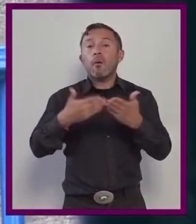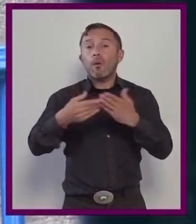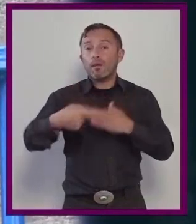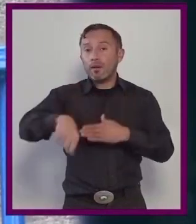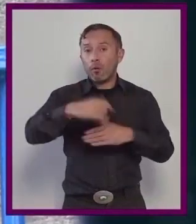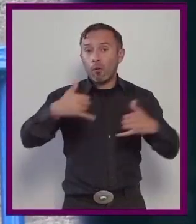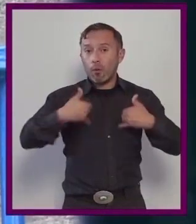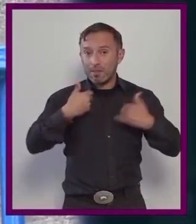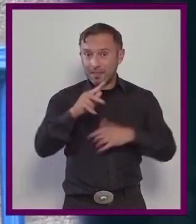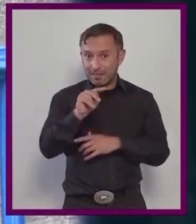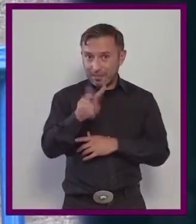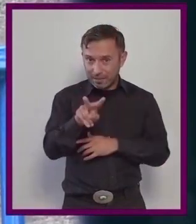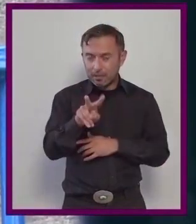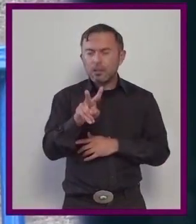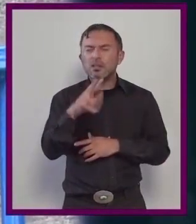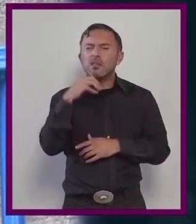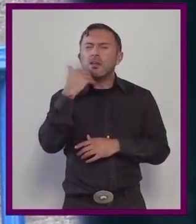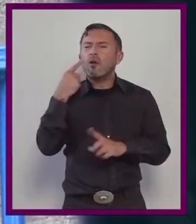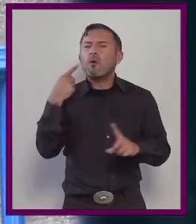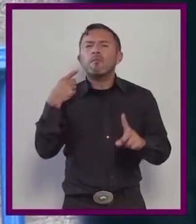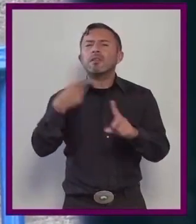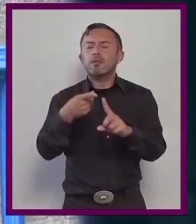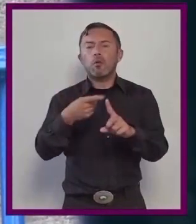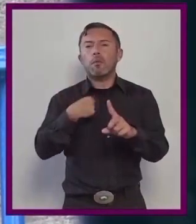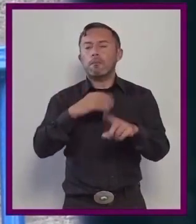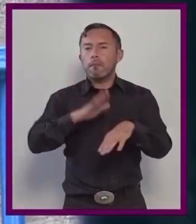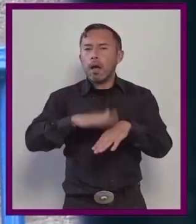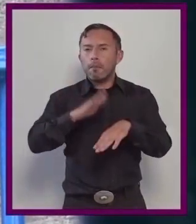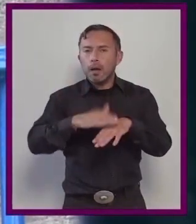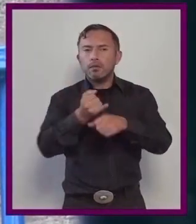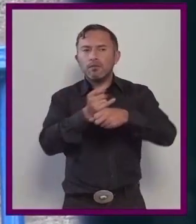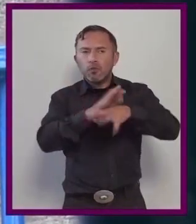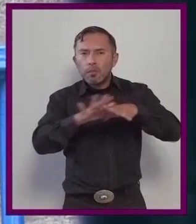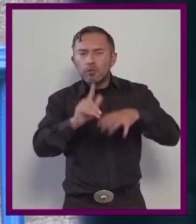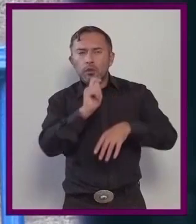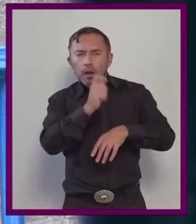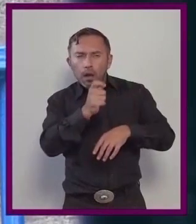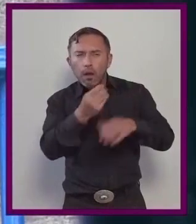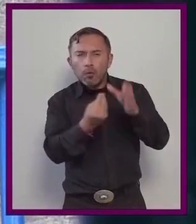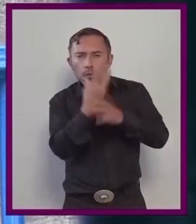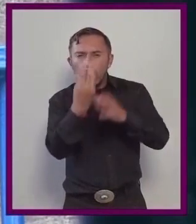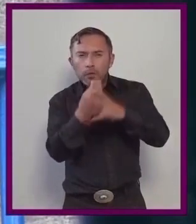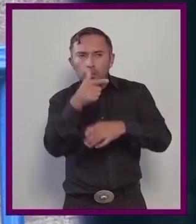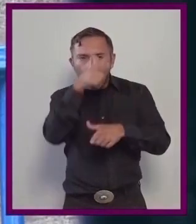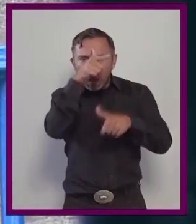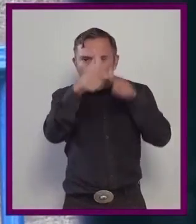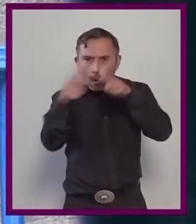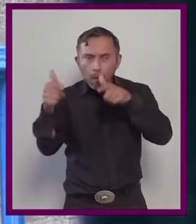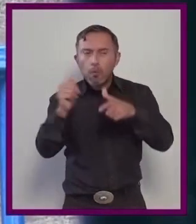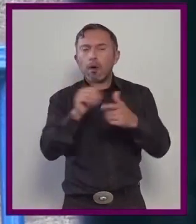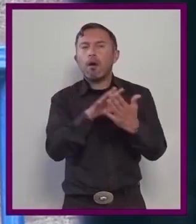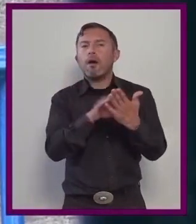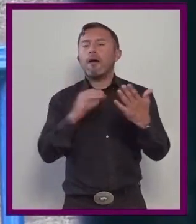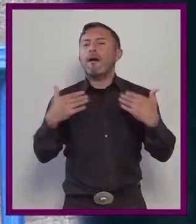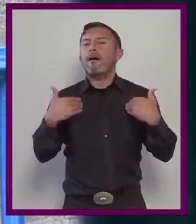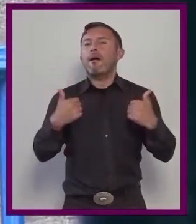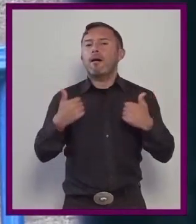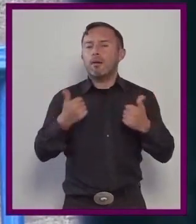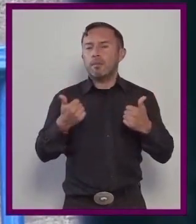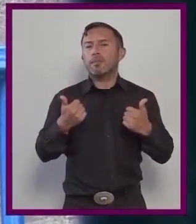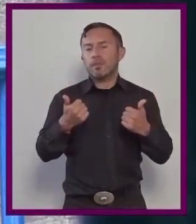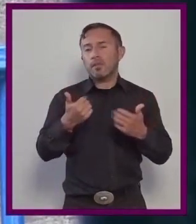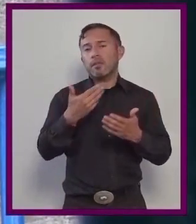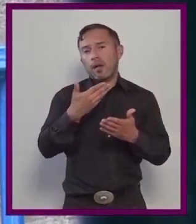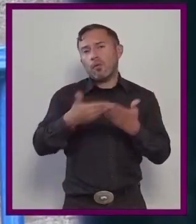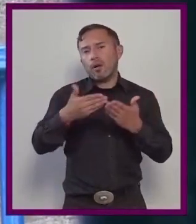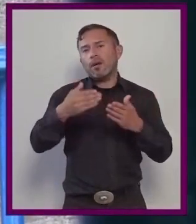en Jóvenes en TV busca fomentar la apropiación y la actualización de la información y de los contenidos que se